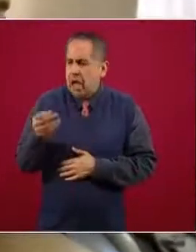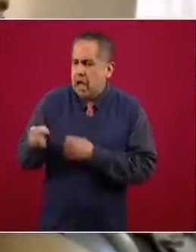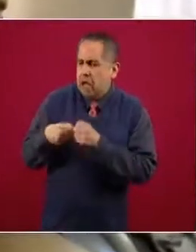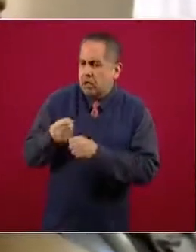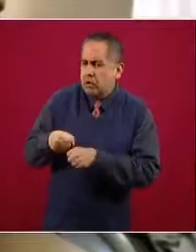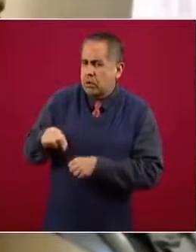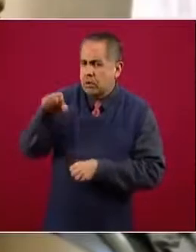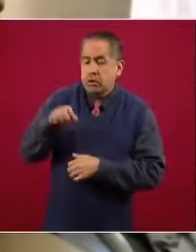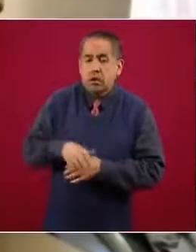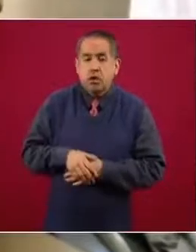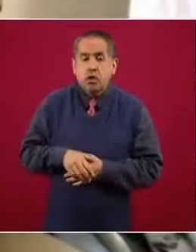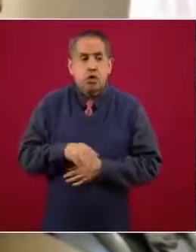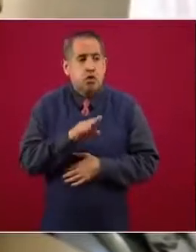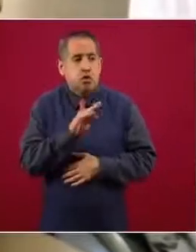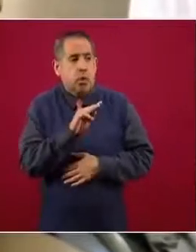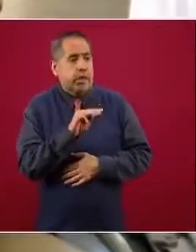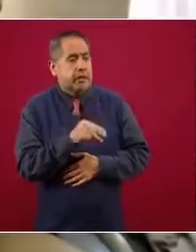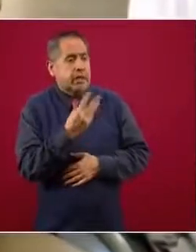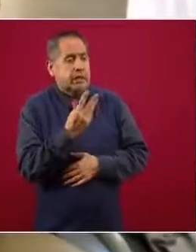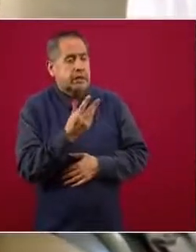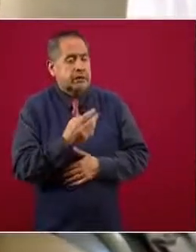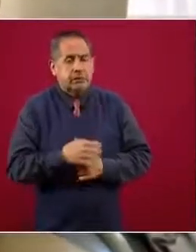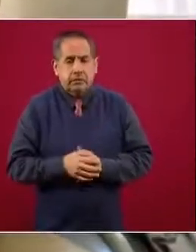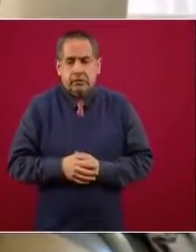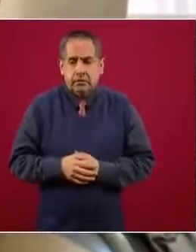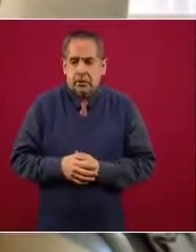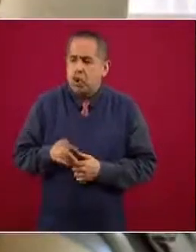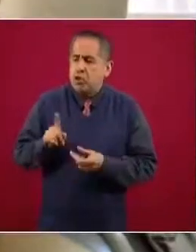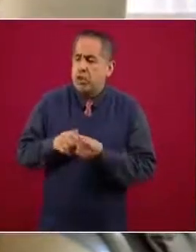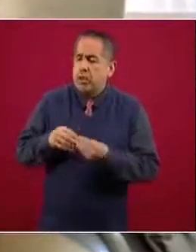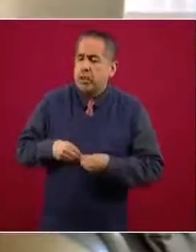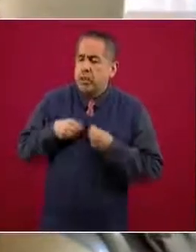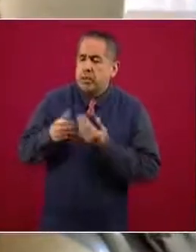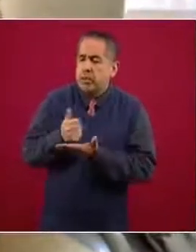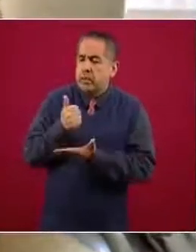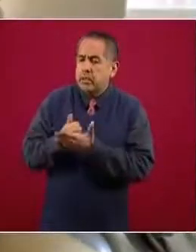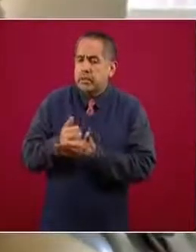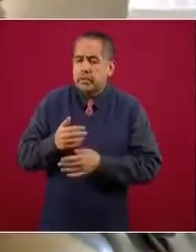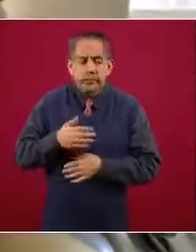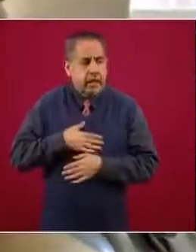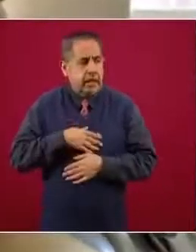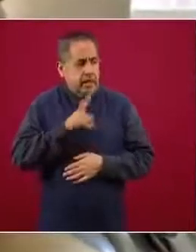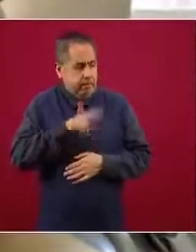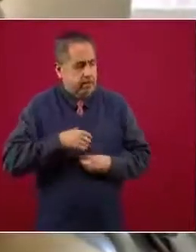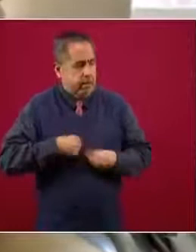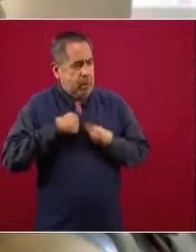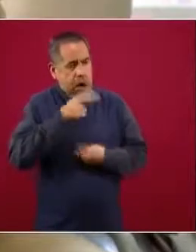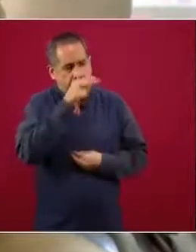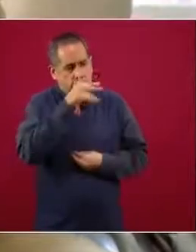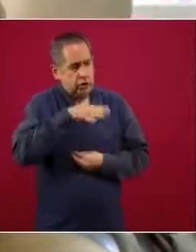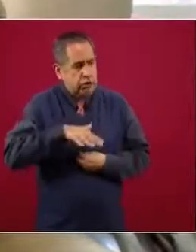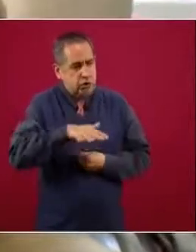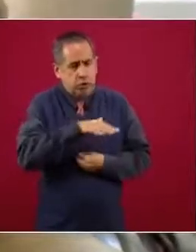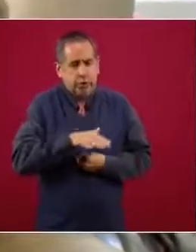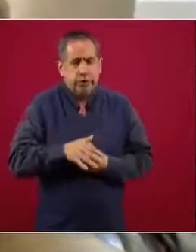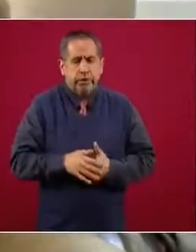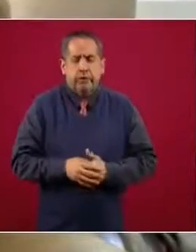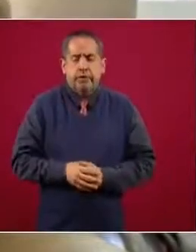tiene? 93. ¿En qué ciudad vive? En Hermosillo, vivo en Hermosillo.